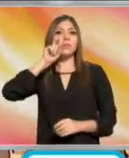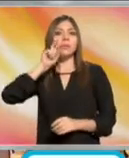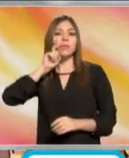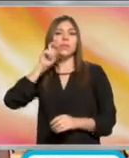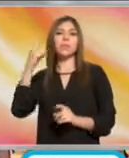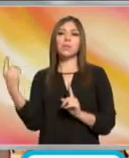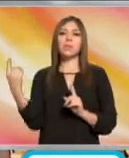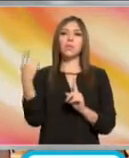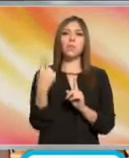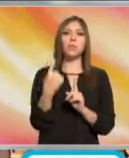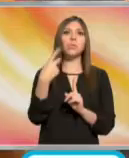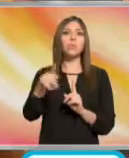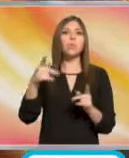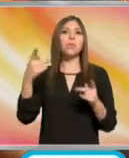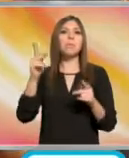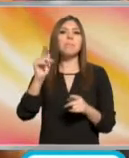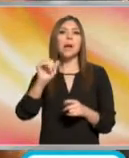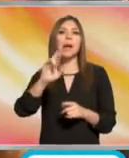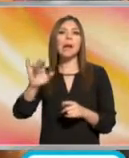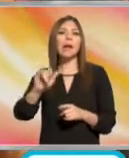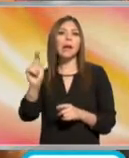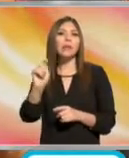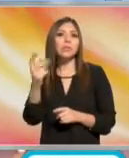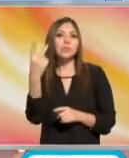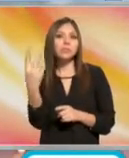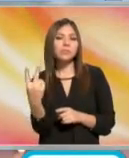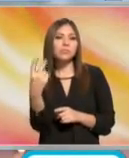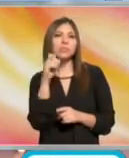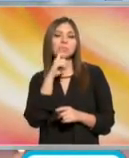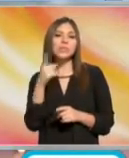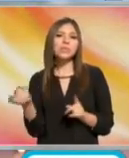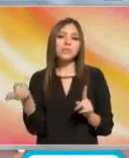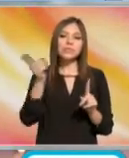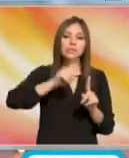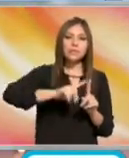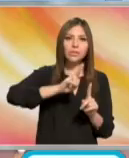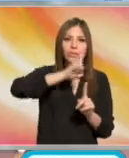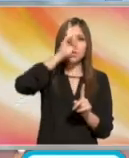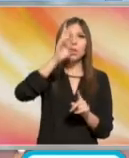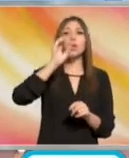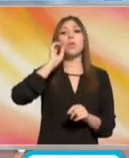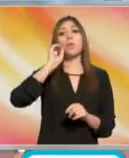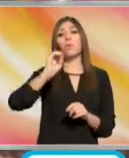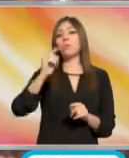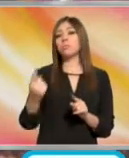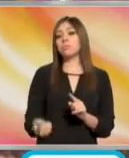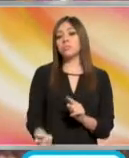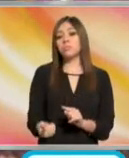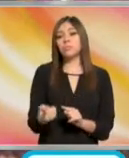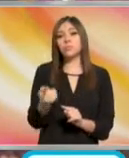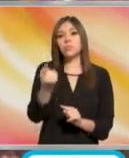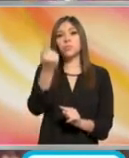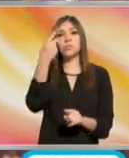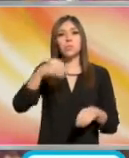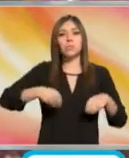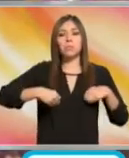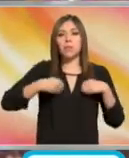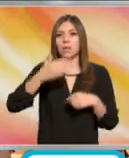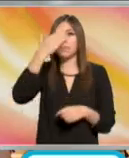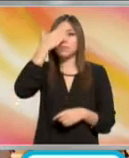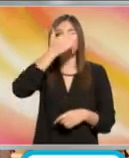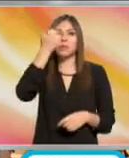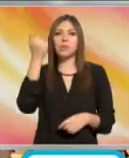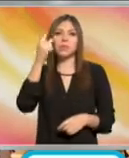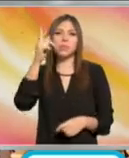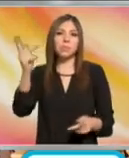35%. 35%, fíjate, es un buen dato, o en algún momento de su vida, ¿no? De alguna manera se ha